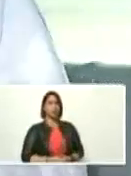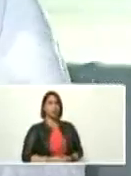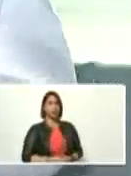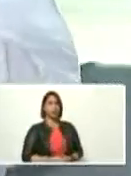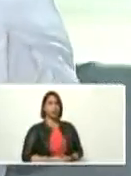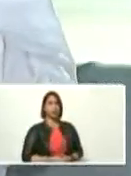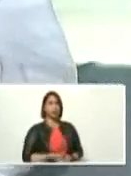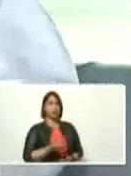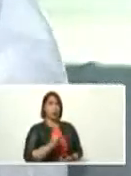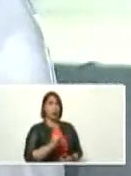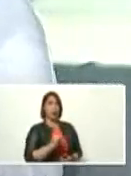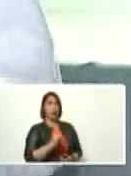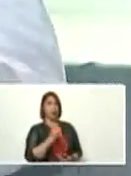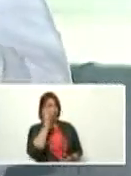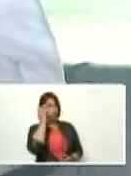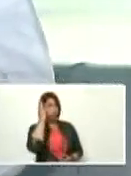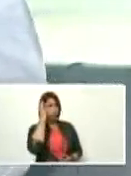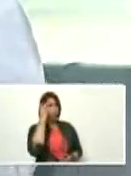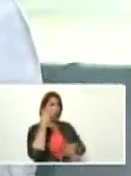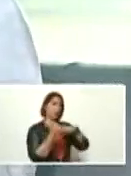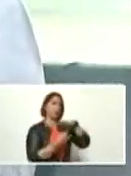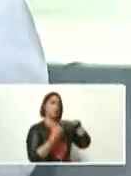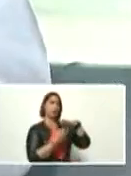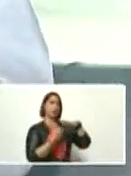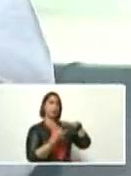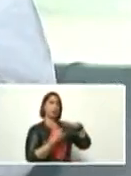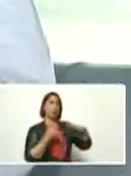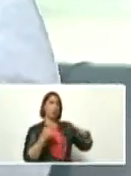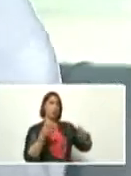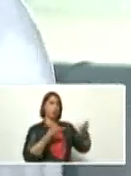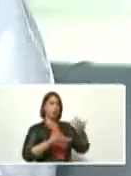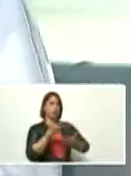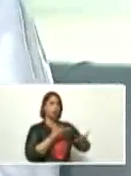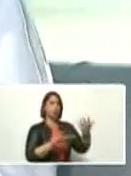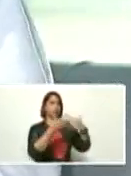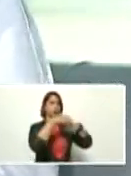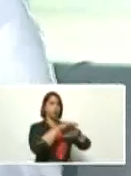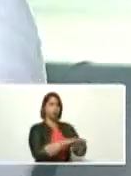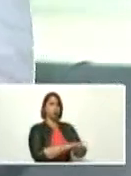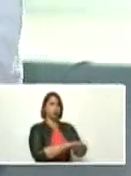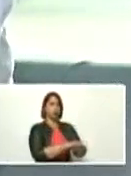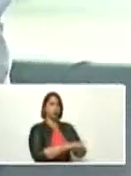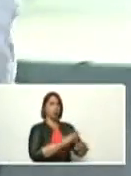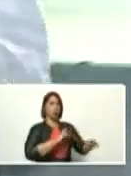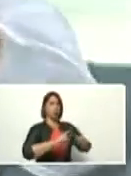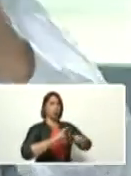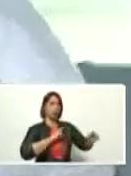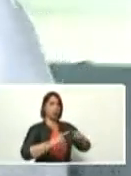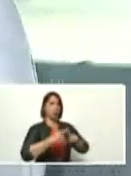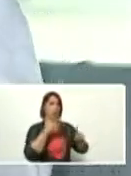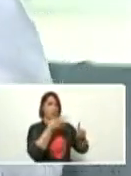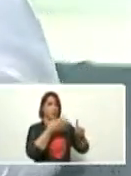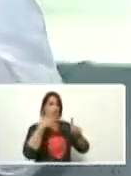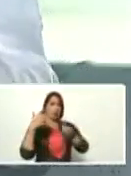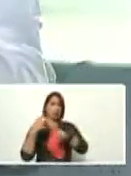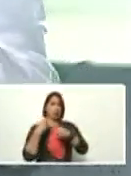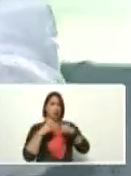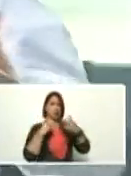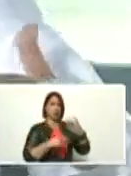una instancia de articulación, coordinación y asesoría de los distintos